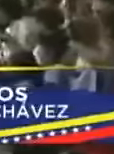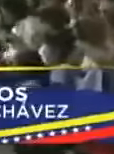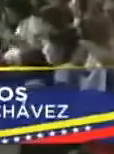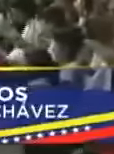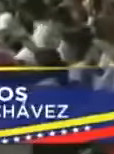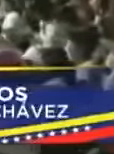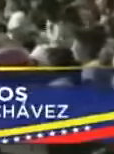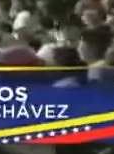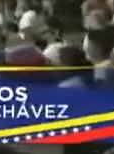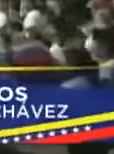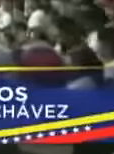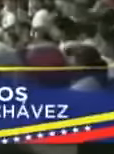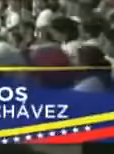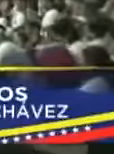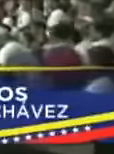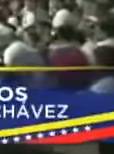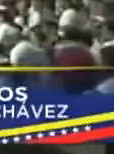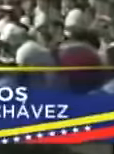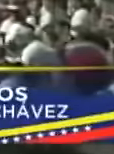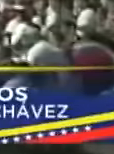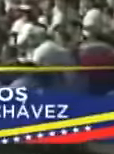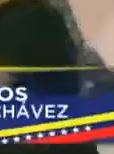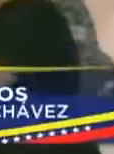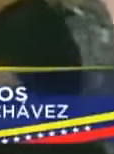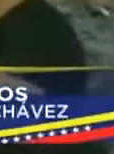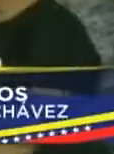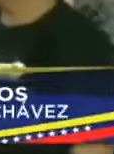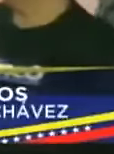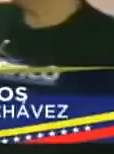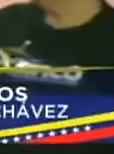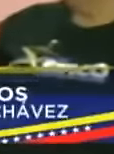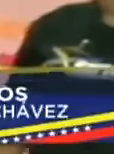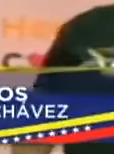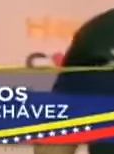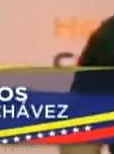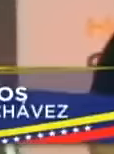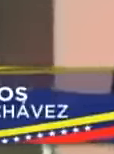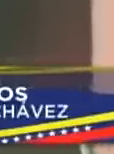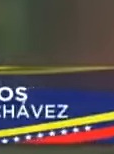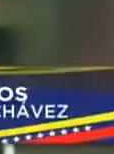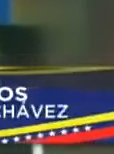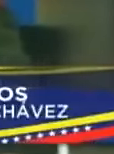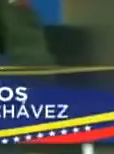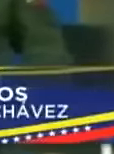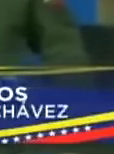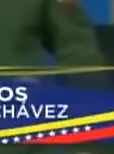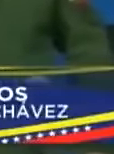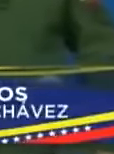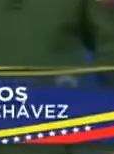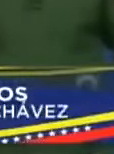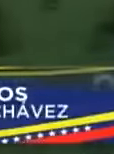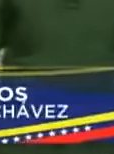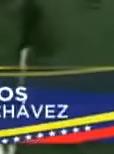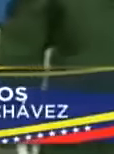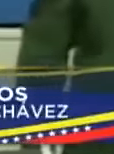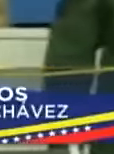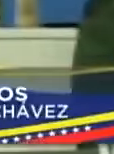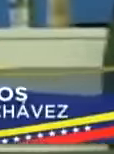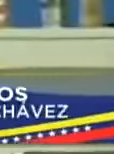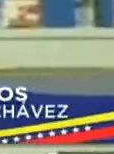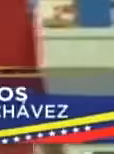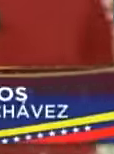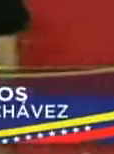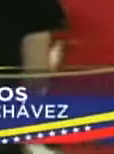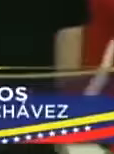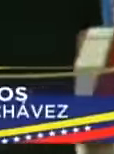temas de la construcción del nuevo ciclo de la revolución bolivariana. Precisamente lo decía el comandante Hugo Chávez, incluir a la comuna